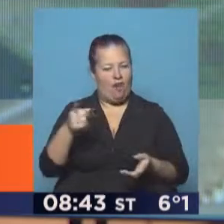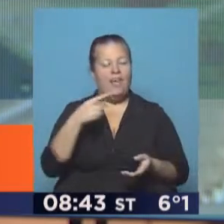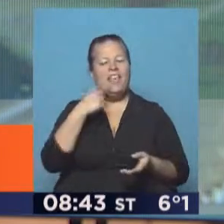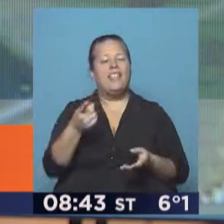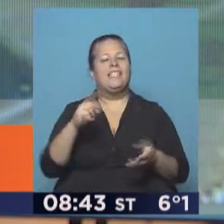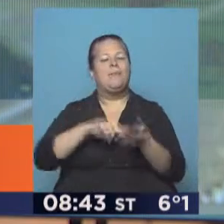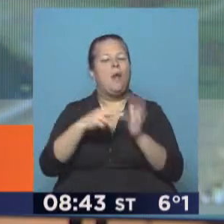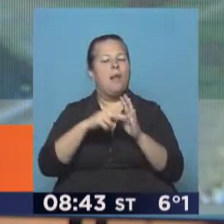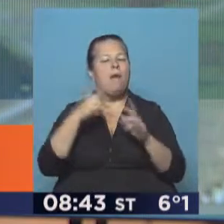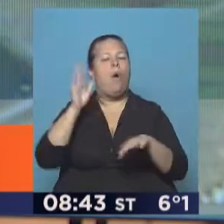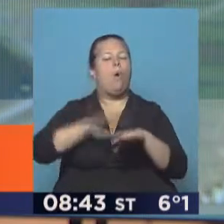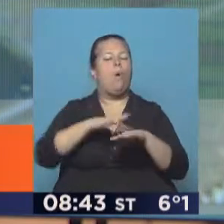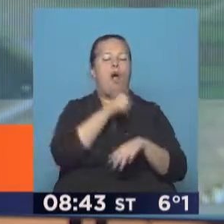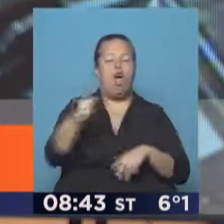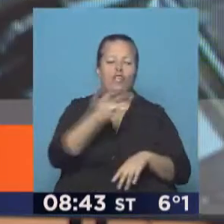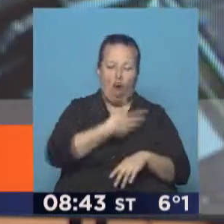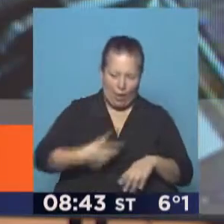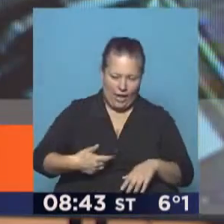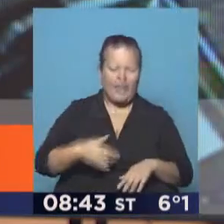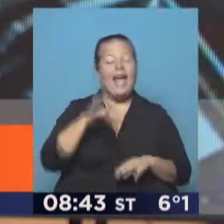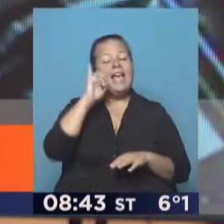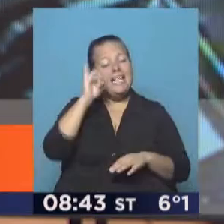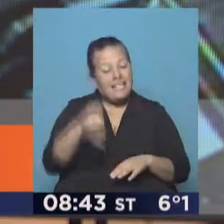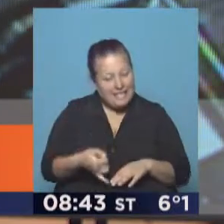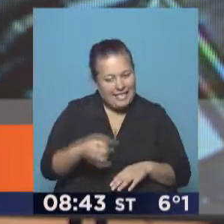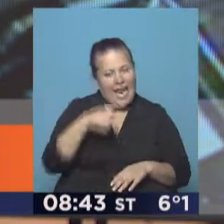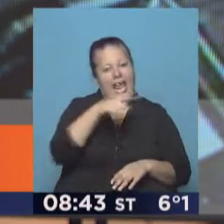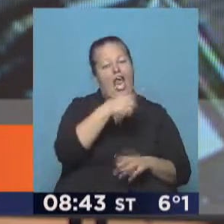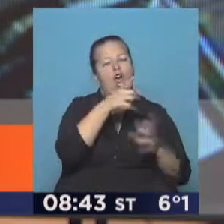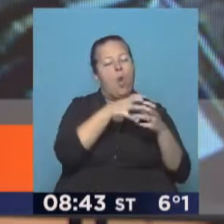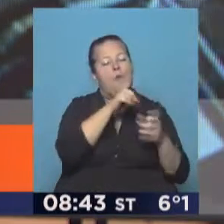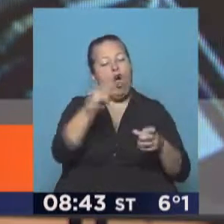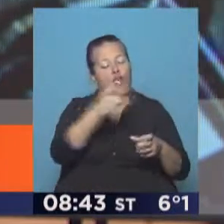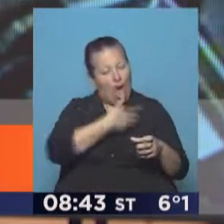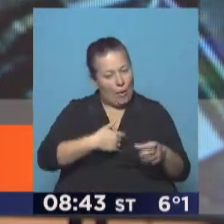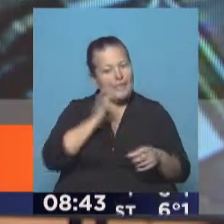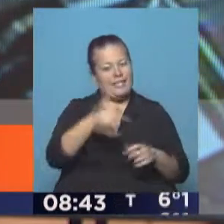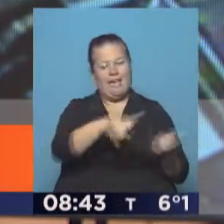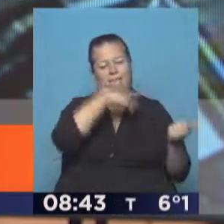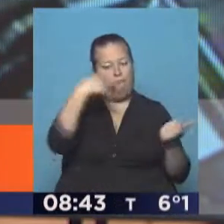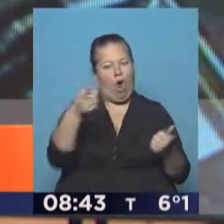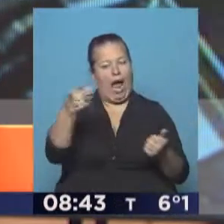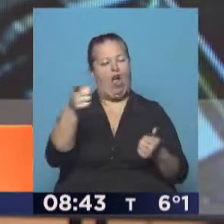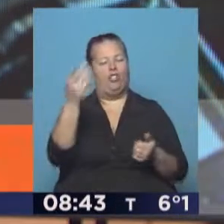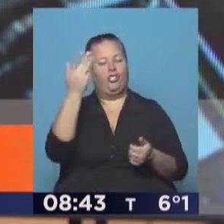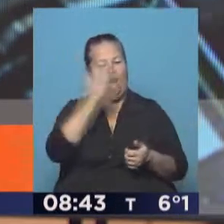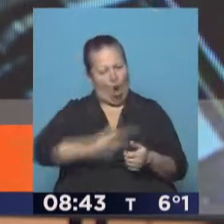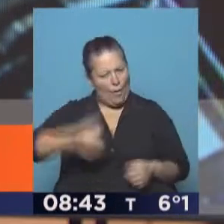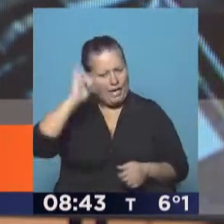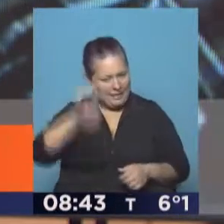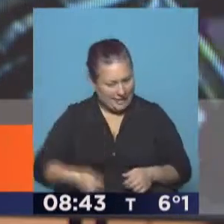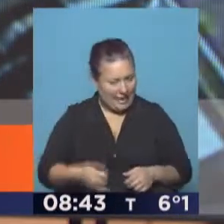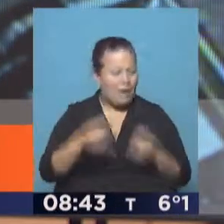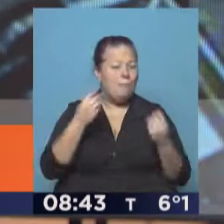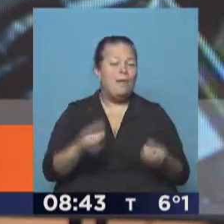una crisis generada por la oposición. Si bien hay una respuesta de la oposición ante el gobierno, estamos